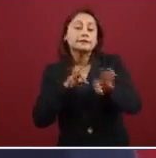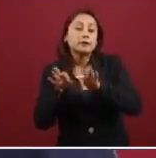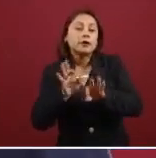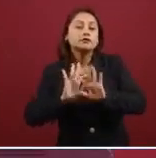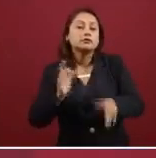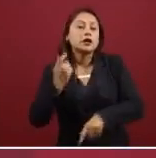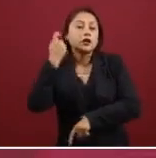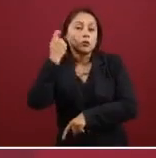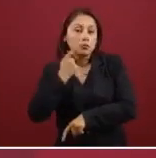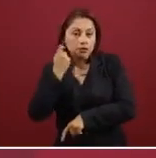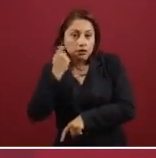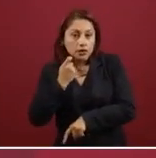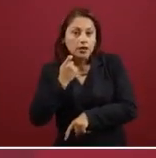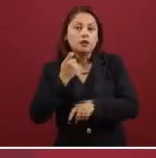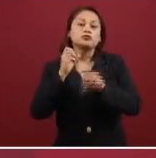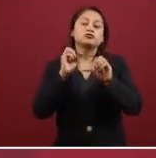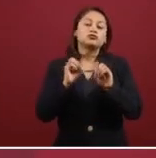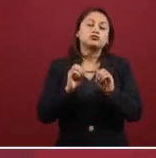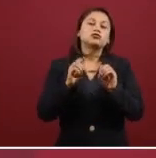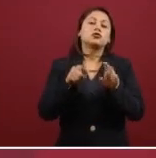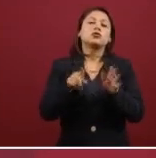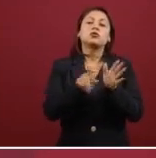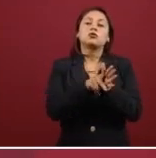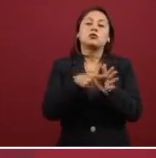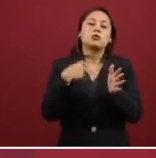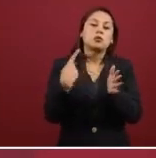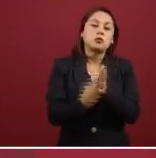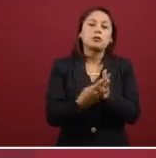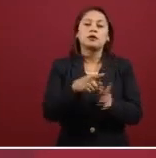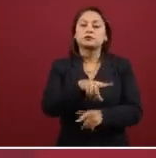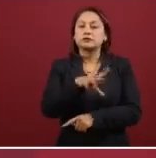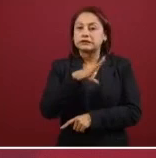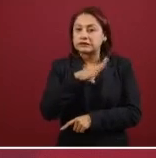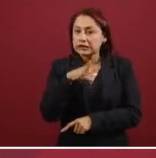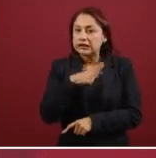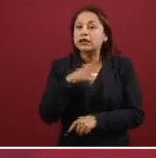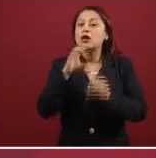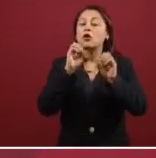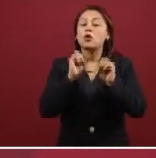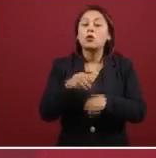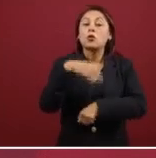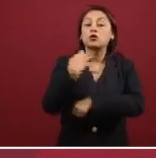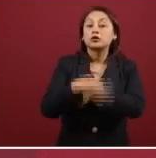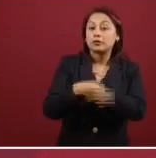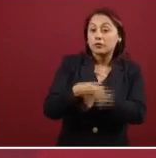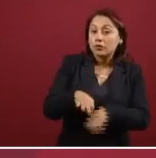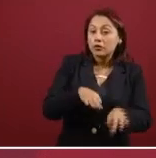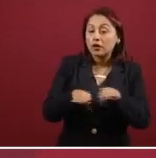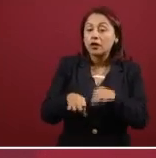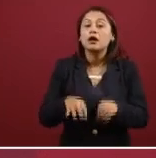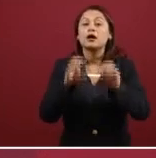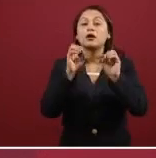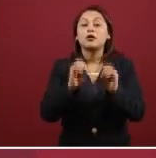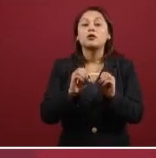sean de planta, sean transitorios, técnicos, profesionales,